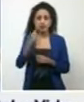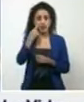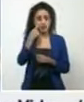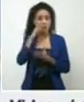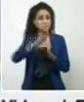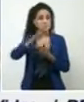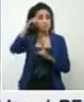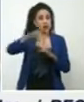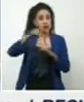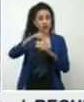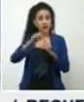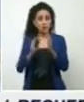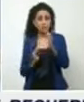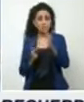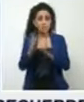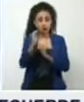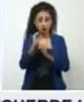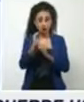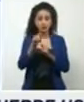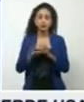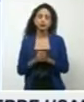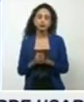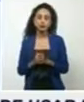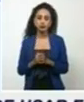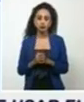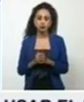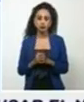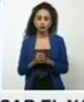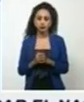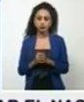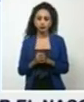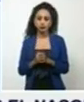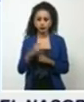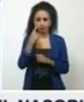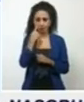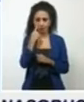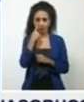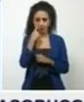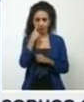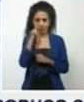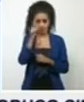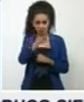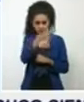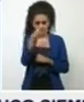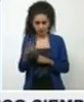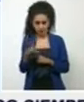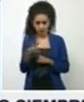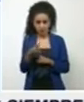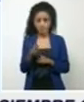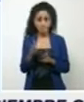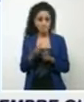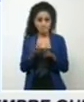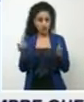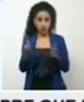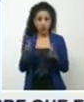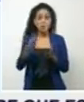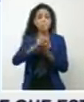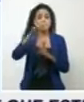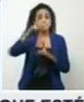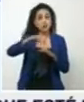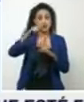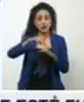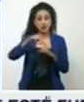tasa superior, es la de mayor tasa en Cuba hoy, es 8,5, tasa de incidencia de